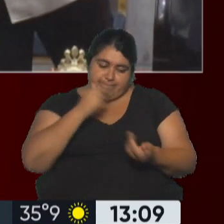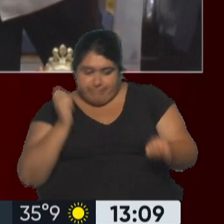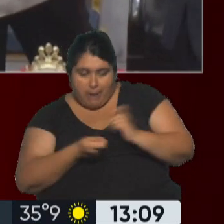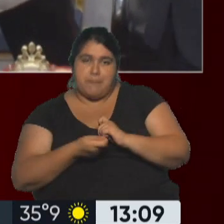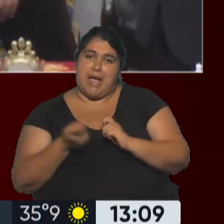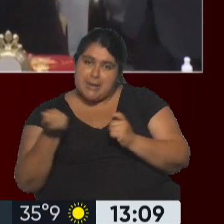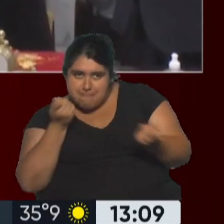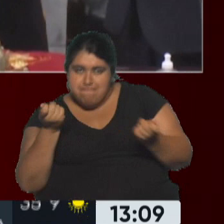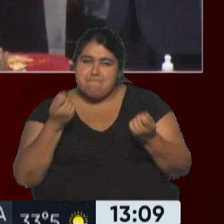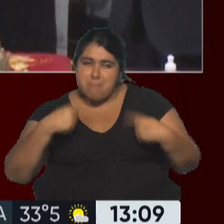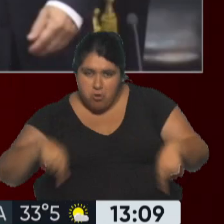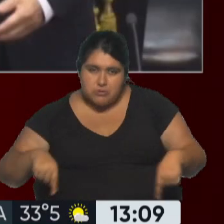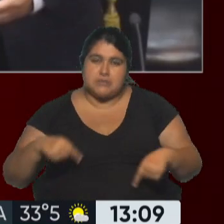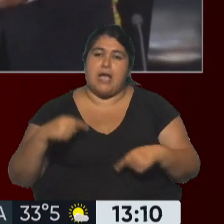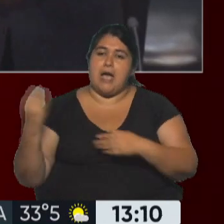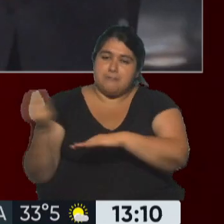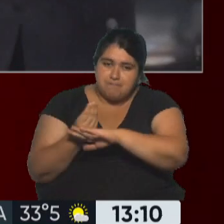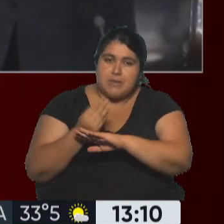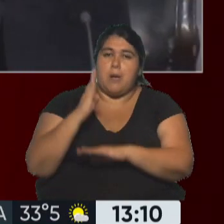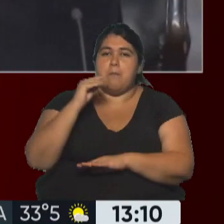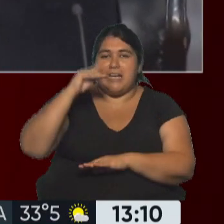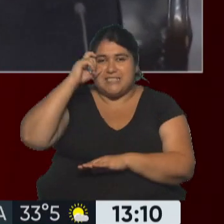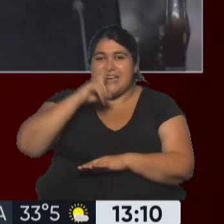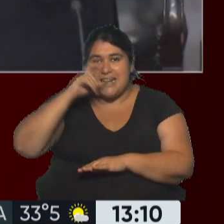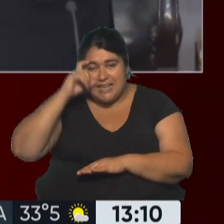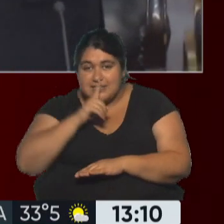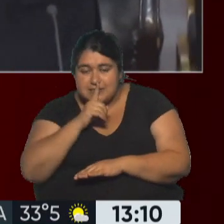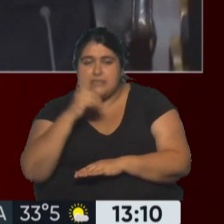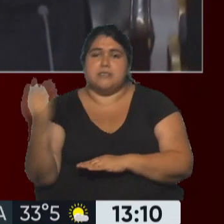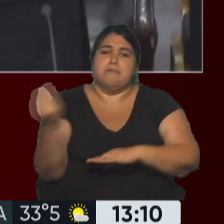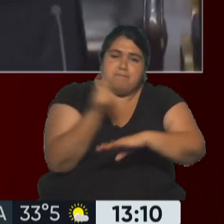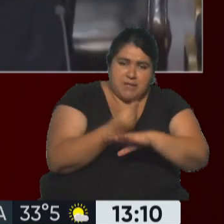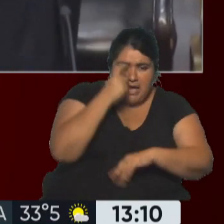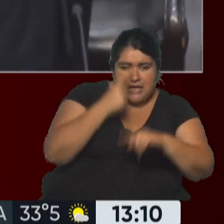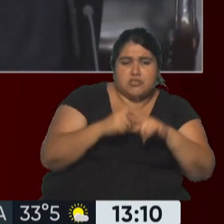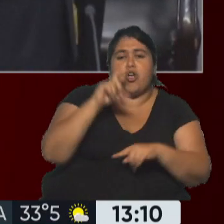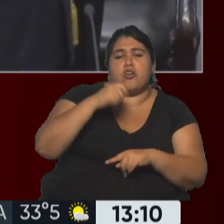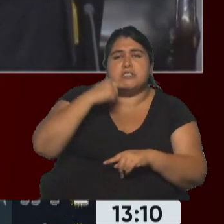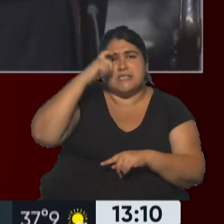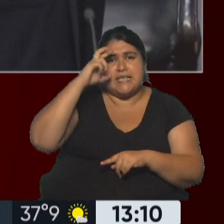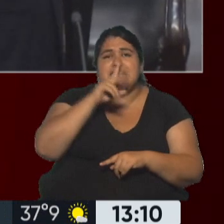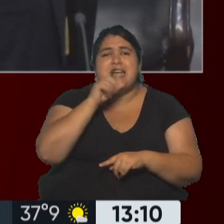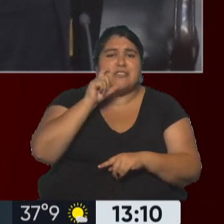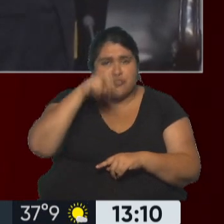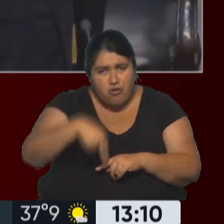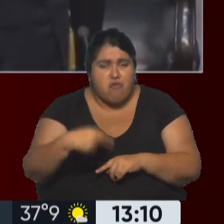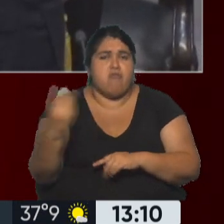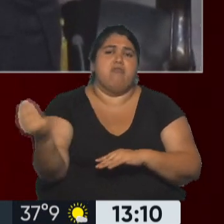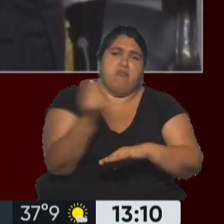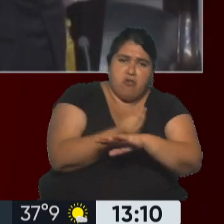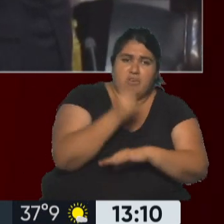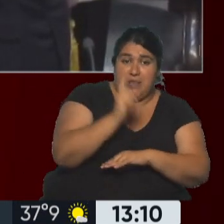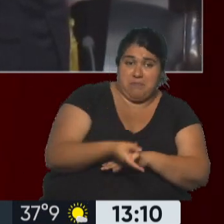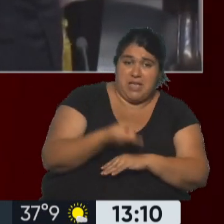y de poner como faro a Bachelet, sumar a los cuadros de la desconcertación, cuando antes hablaban de jubilar a la dirigencia política y entre ellas